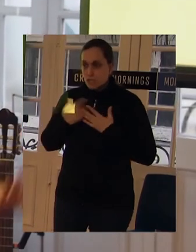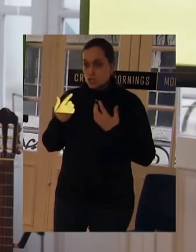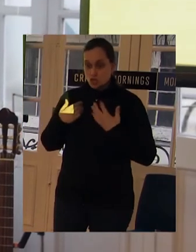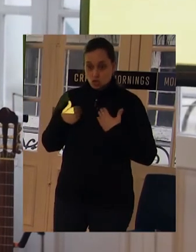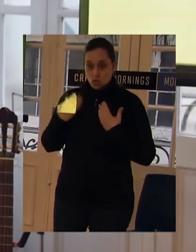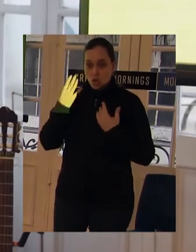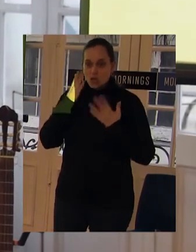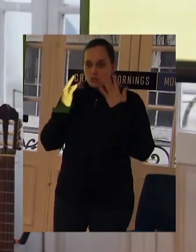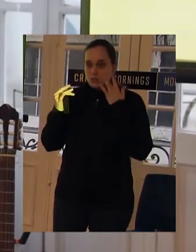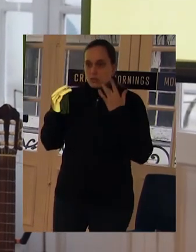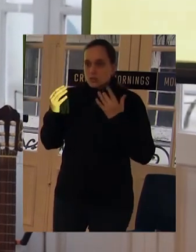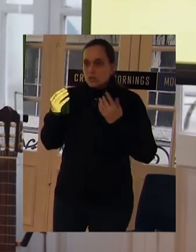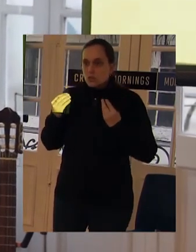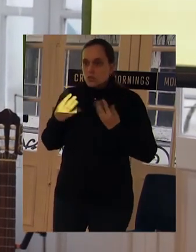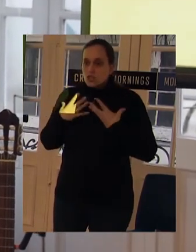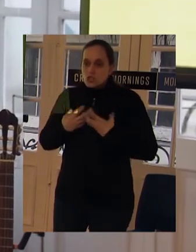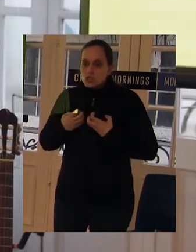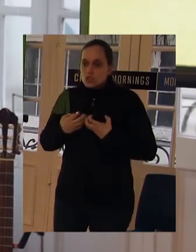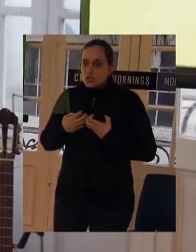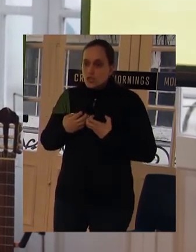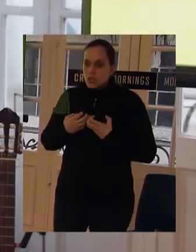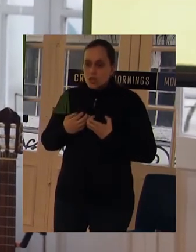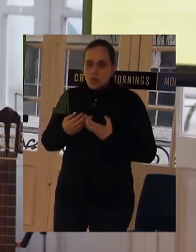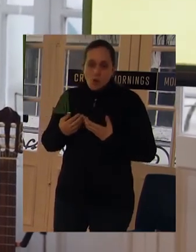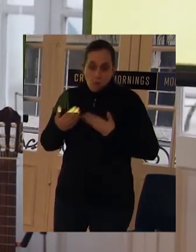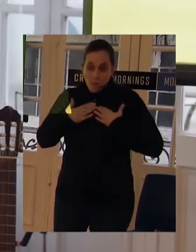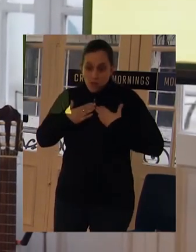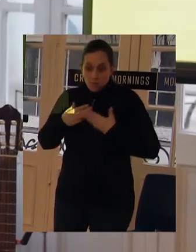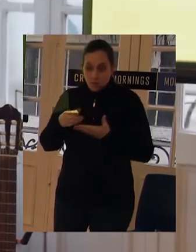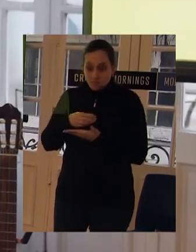artista y querés tener tu obra